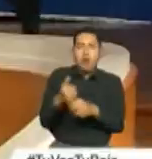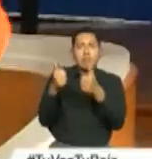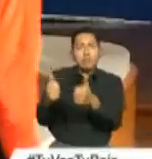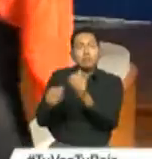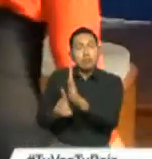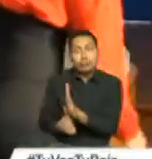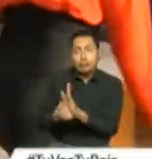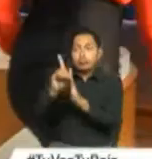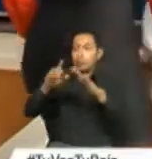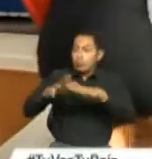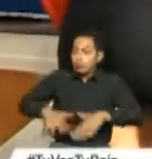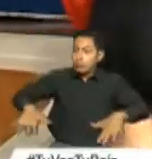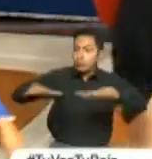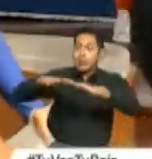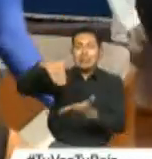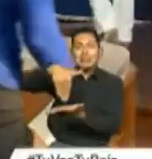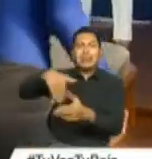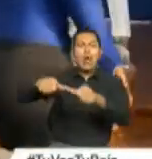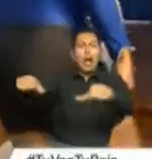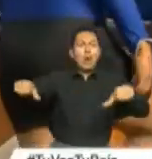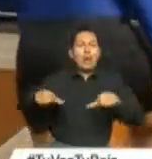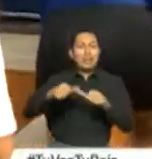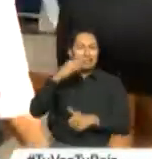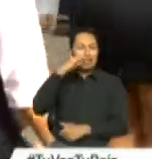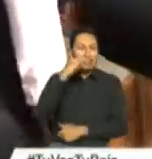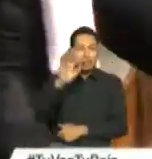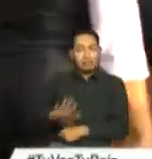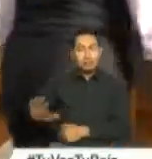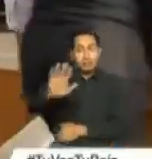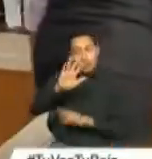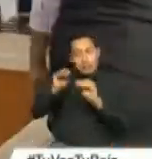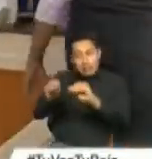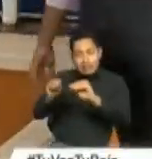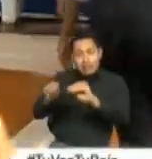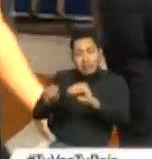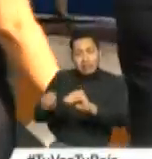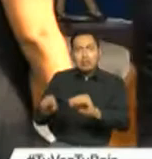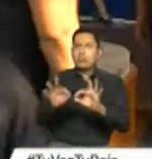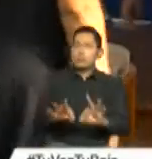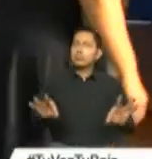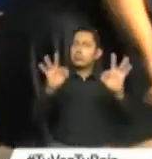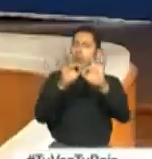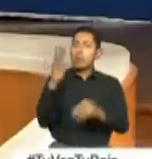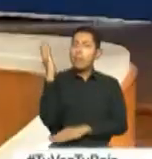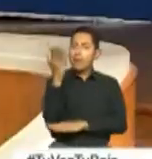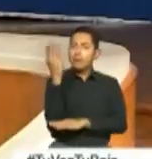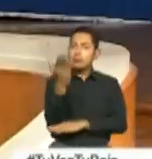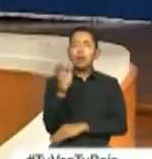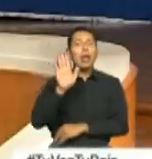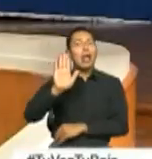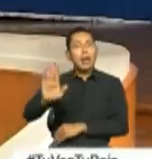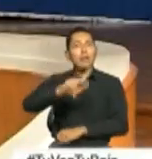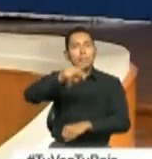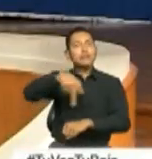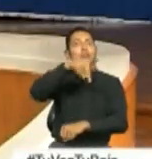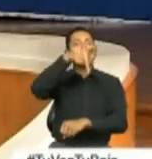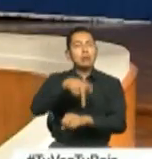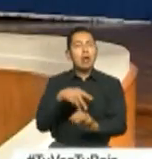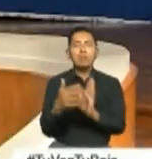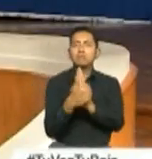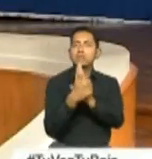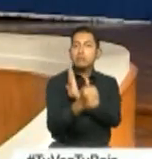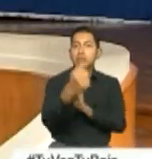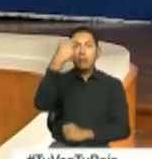Infantil Integral, lo cual certifica que el personal que labora en los Servicios de Desarrollo Integral para la Primera Infancia del MIES cuente con